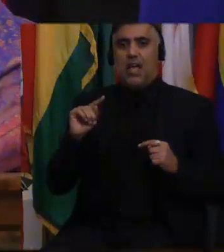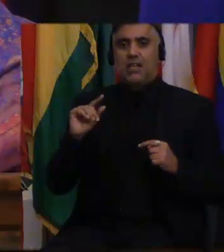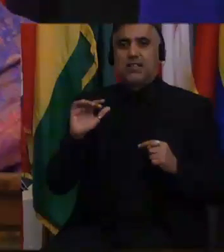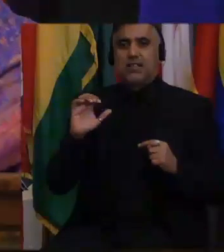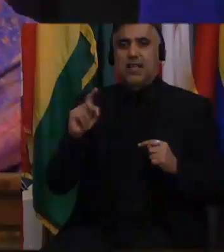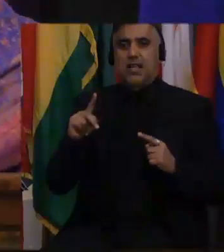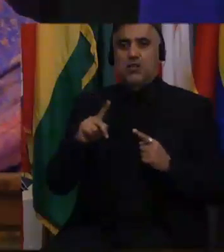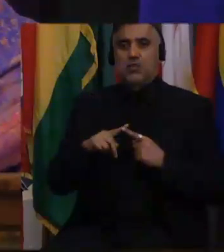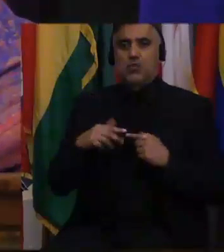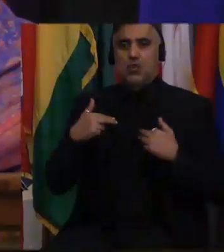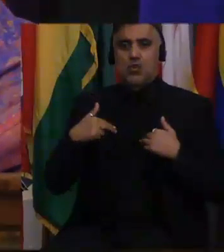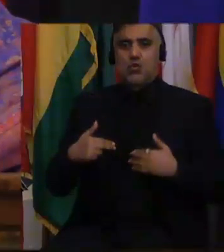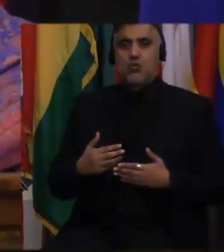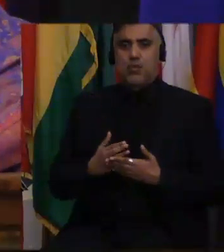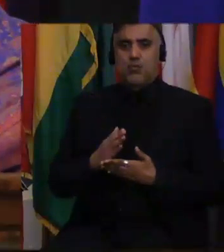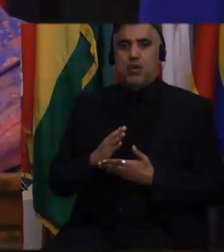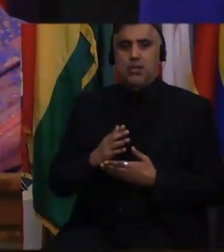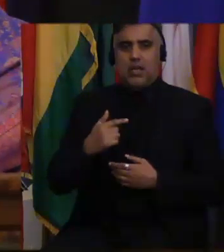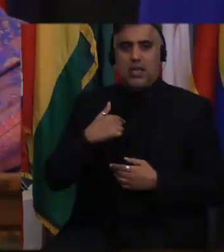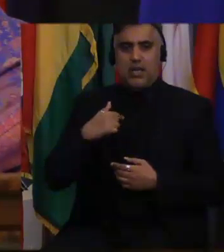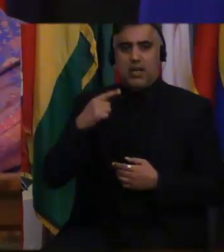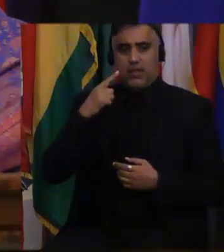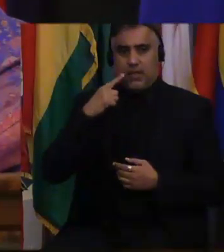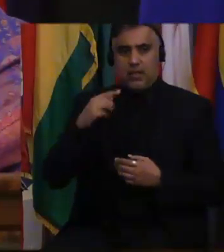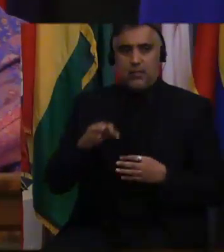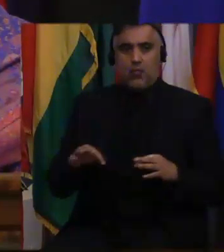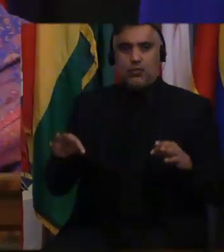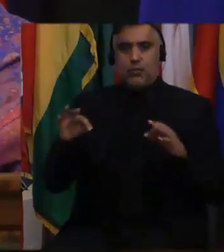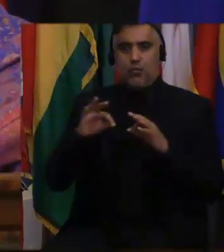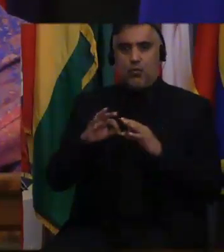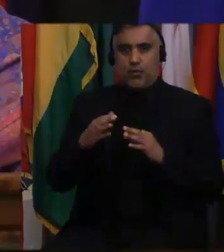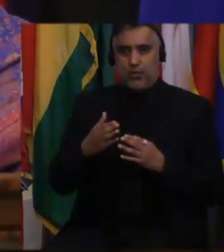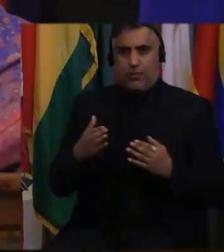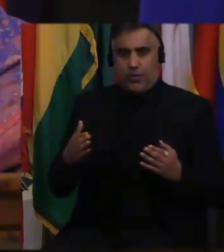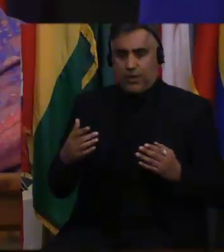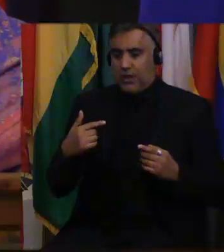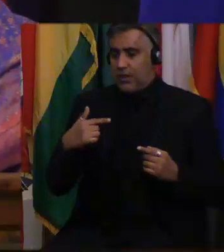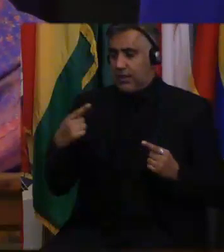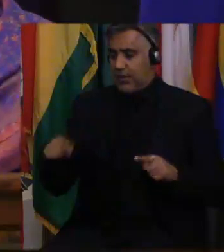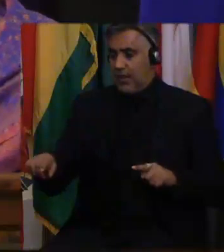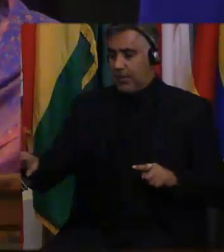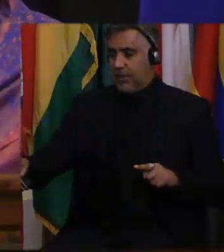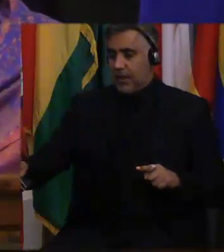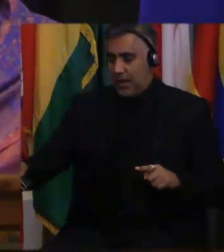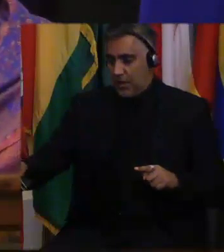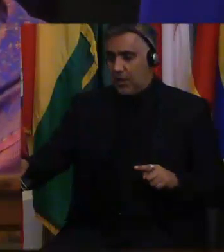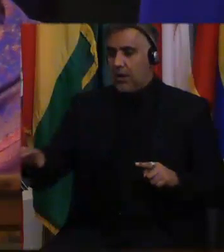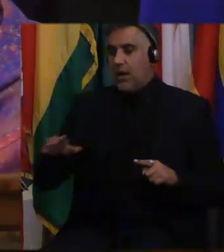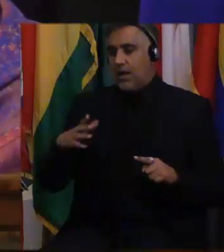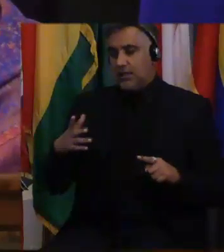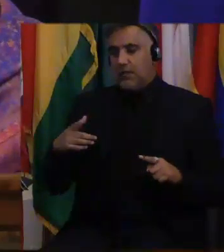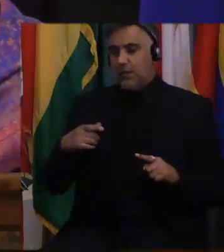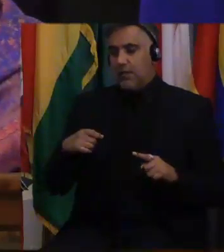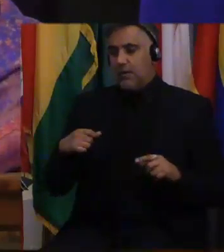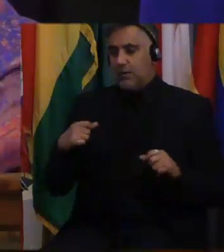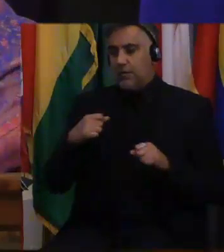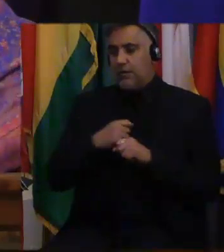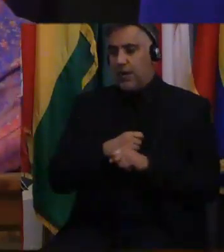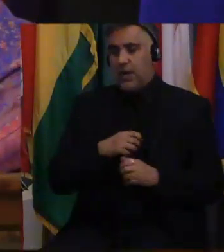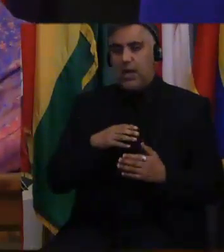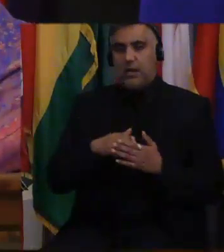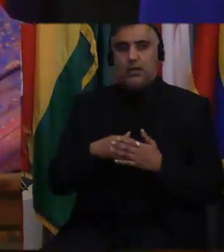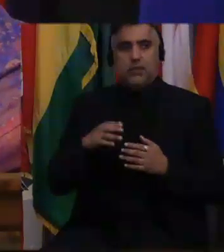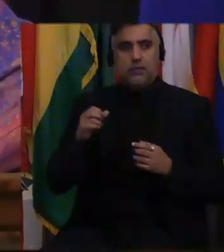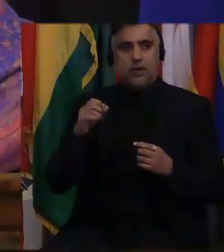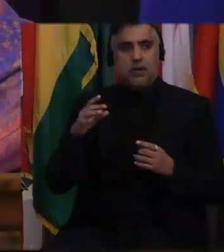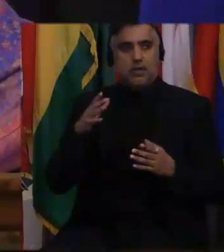mujeres. Creo que lo más importante que está sucediendo ahorita, además de tener que luchar contra la violencia hacia las mujeres, es